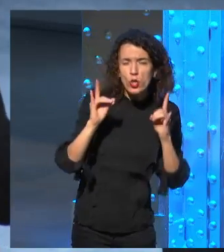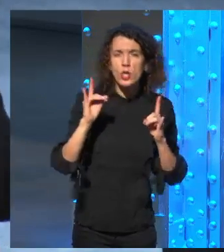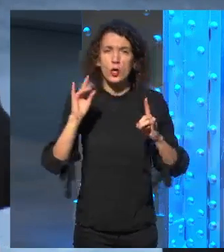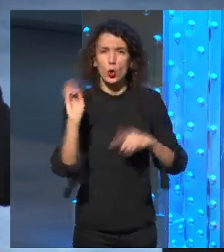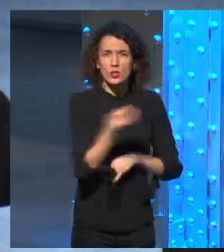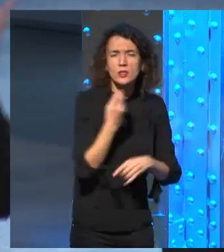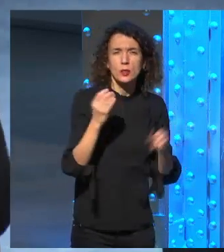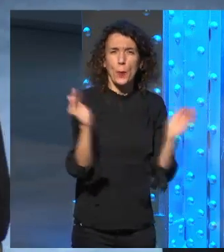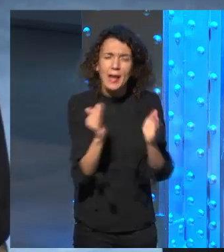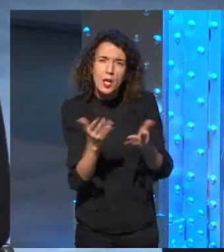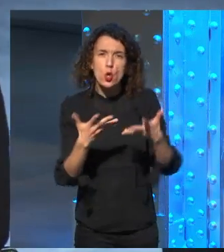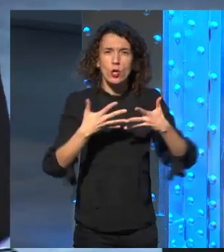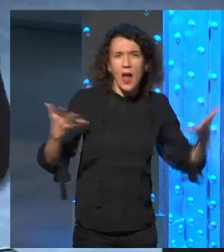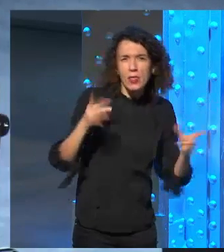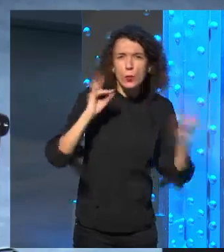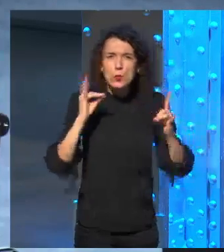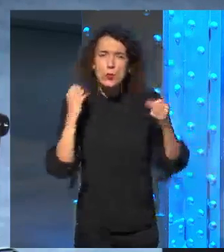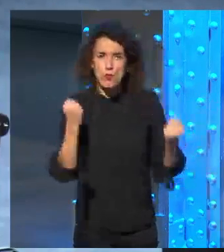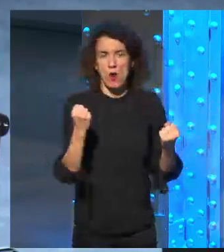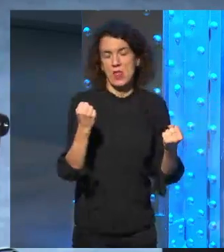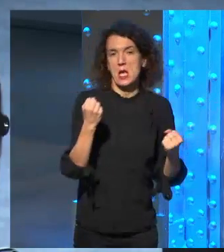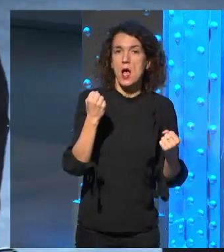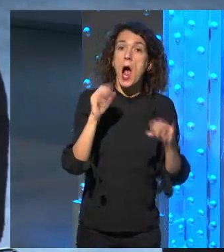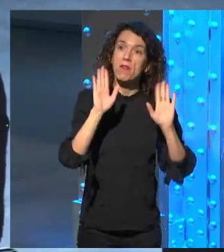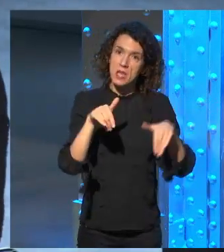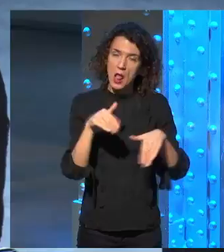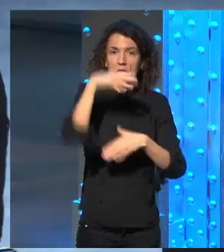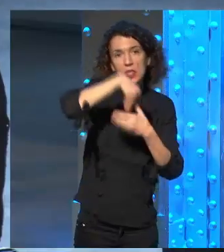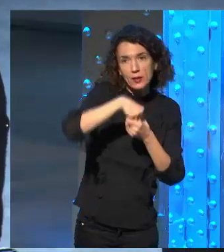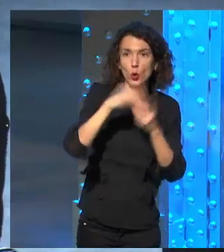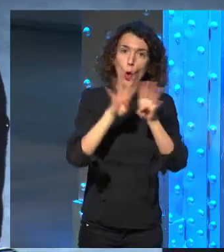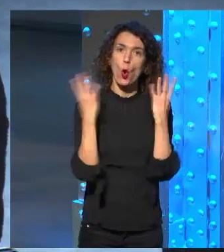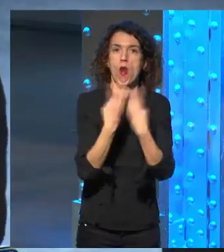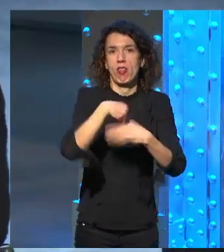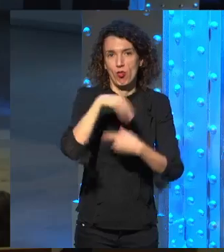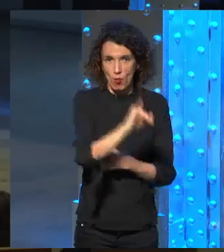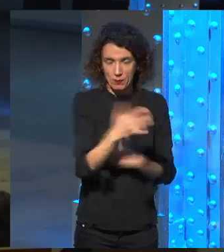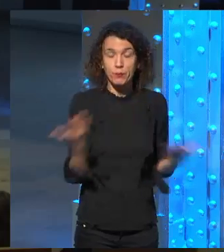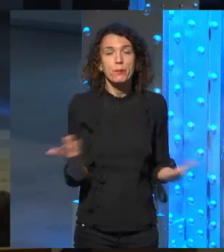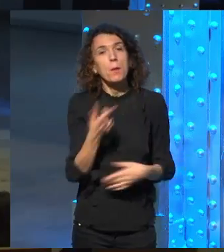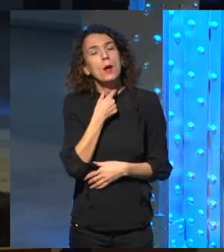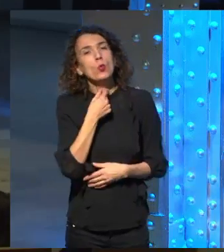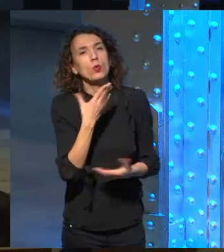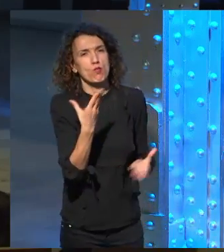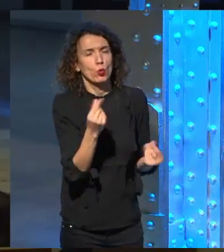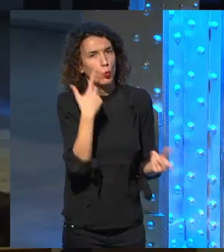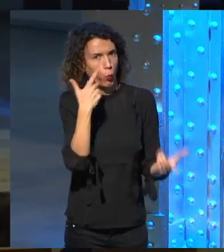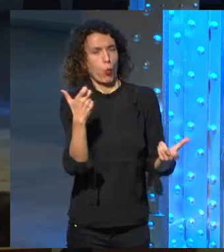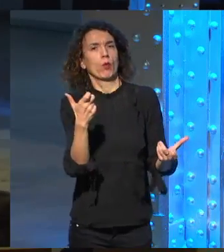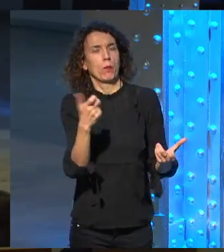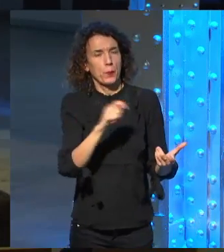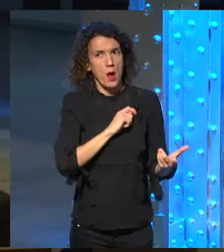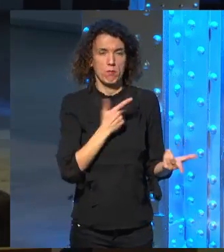meramente pequeños y que al final vuelve a integrarse en ese coral, ¿no? A mí me gusta mucho, me llama mucho la atención